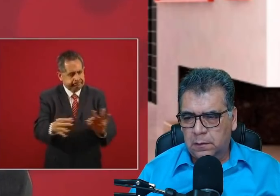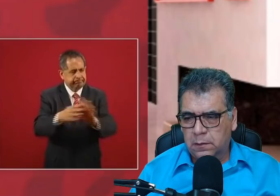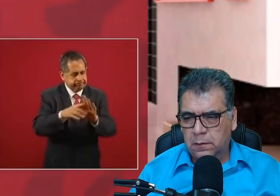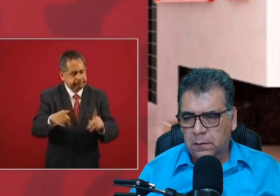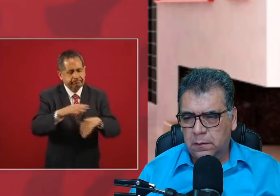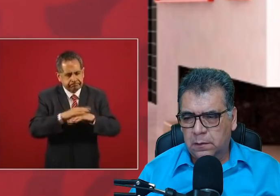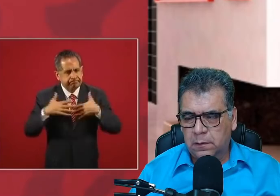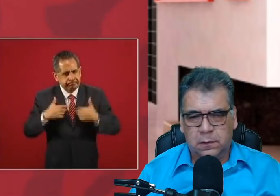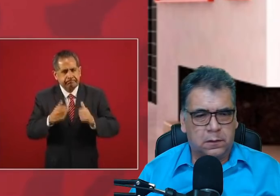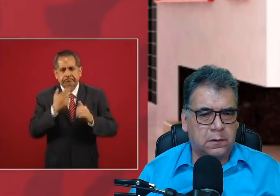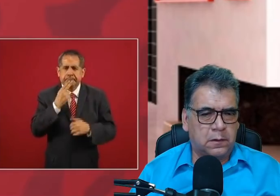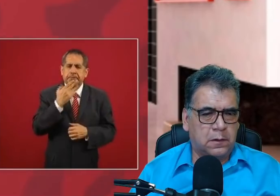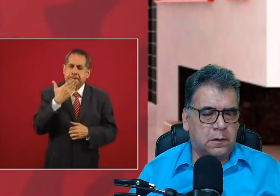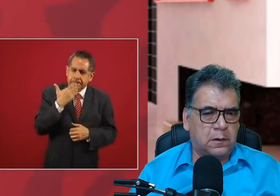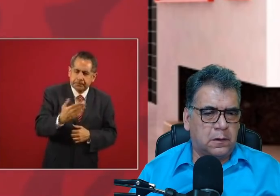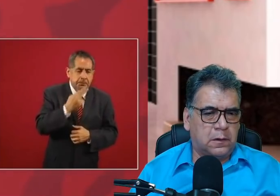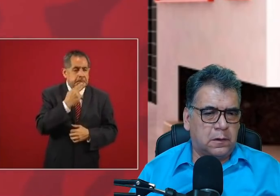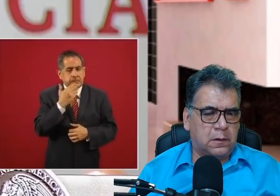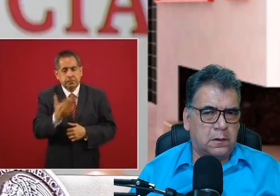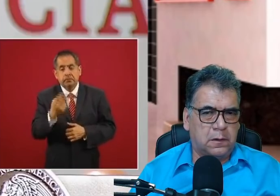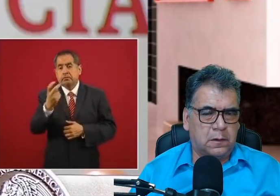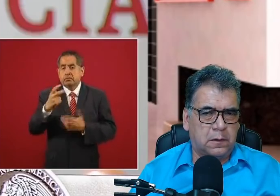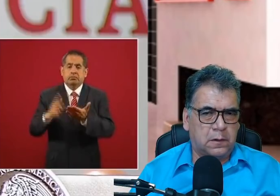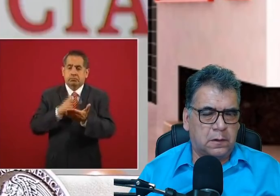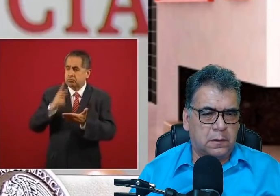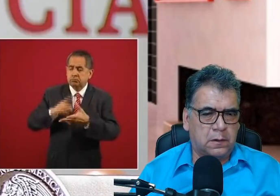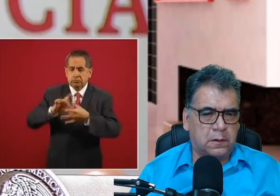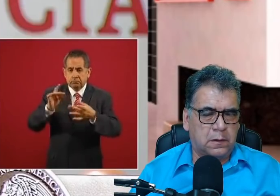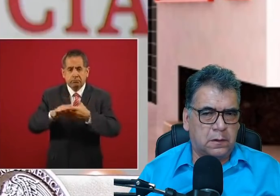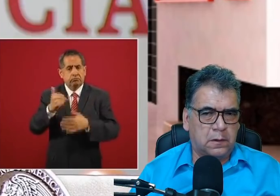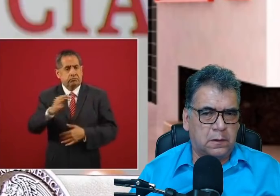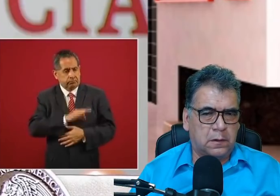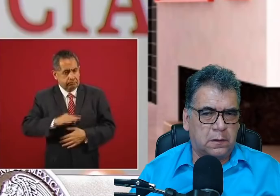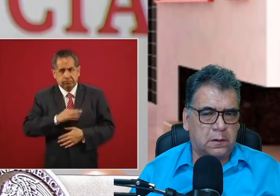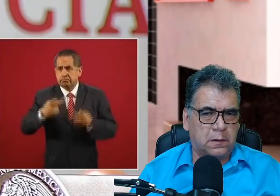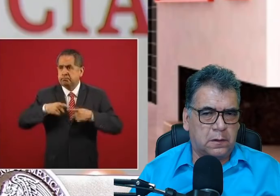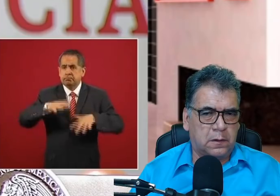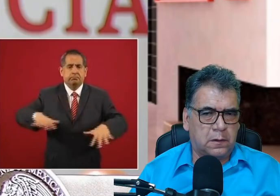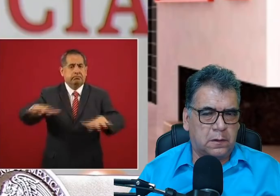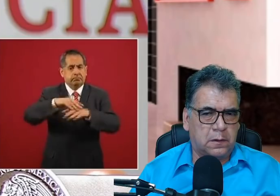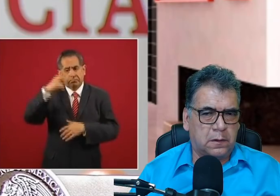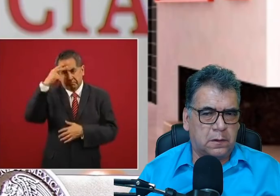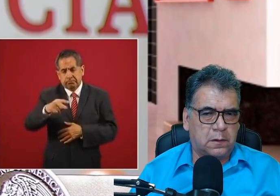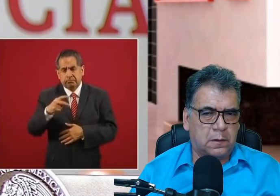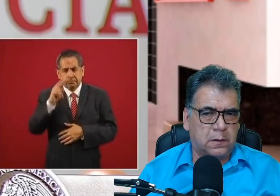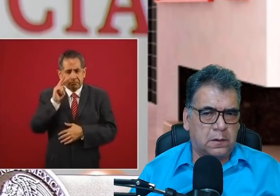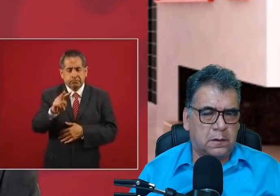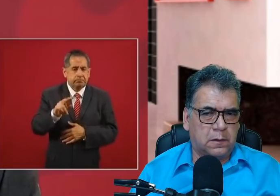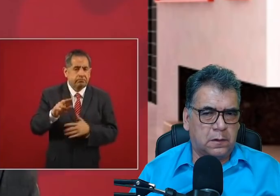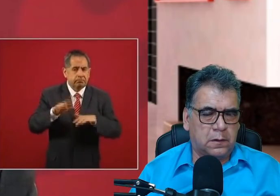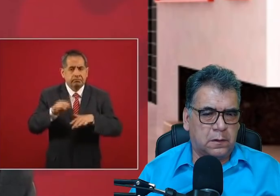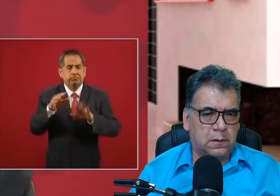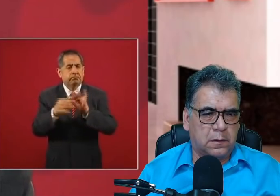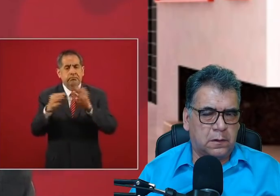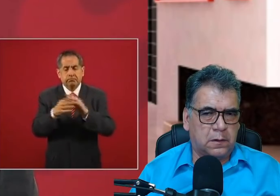convencimiento. Y por eso hemos agradecido múltiples veces y felicitado al pueblo de México, porque está demostrado